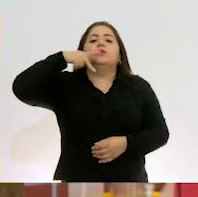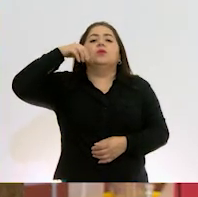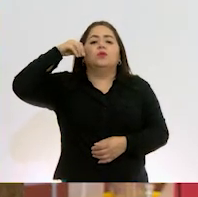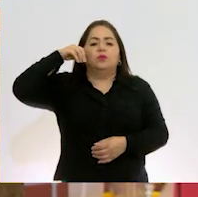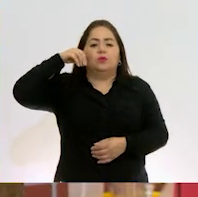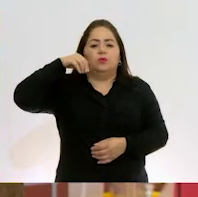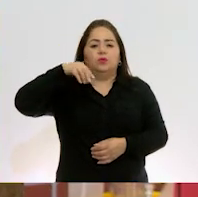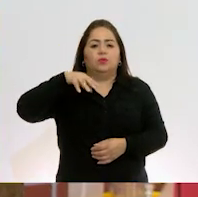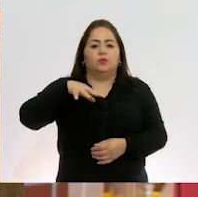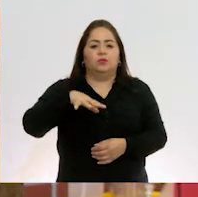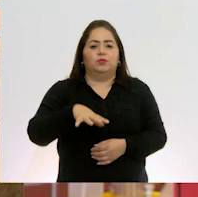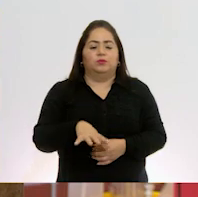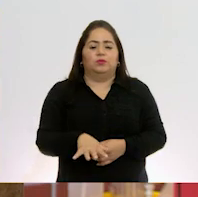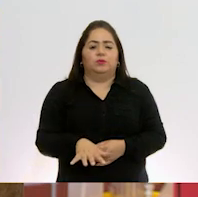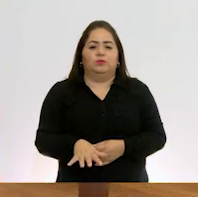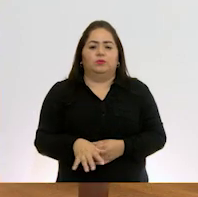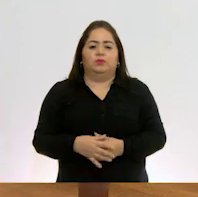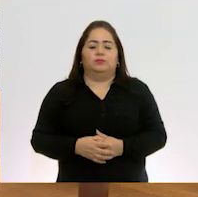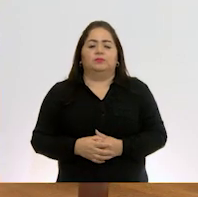Exhala.